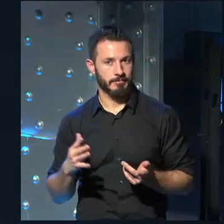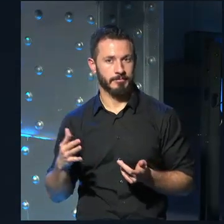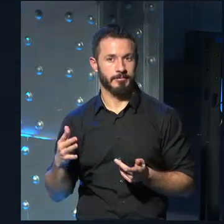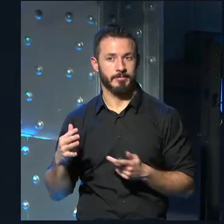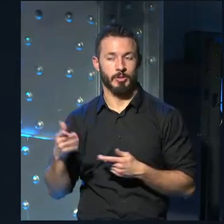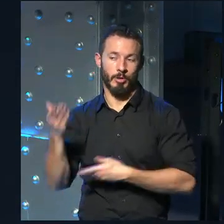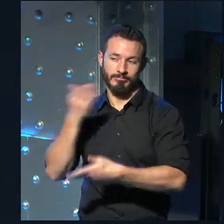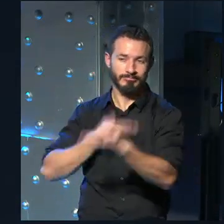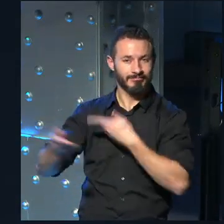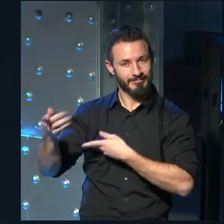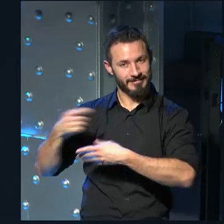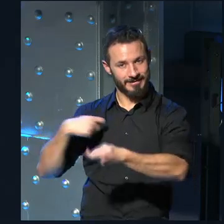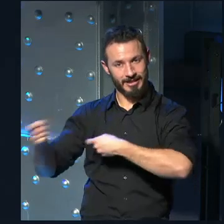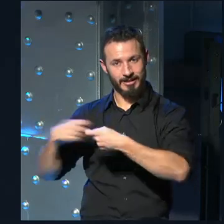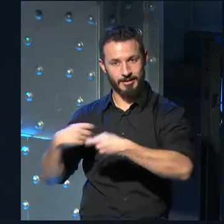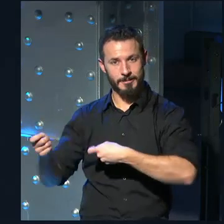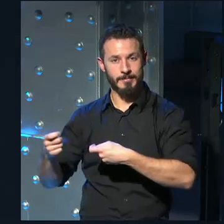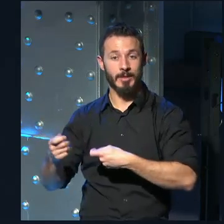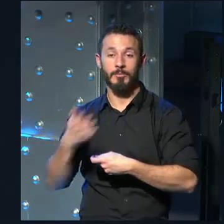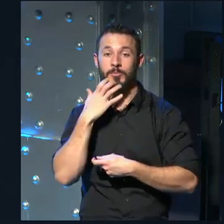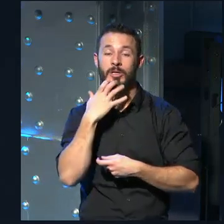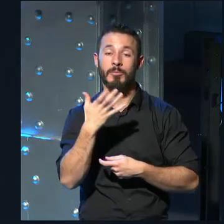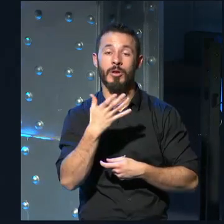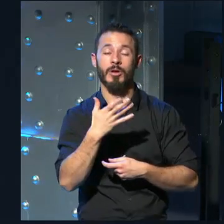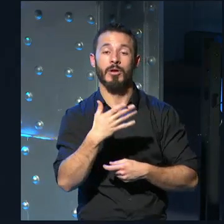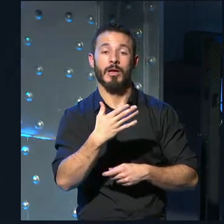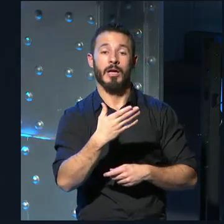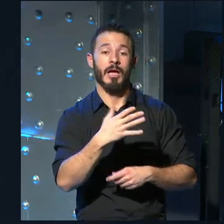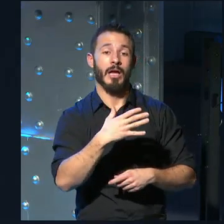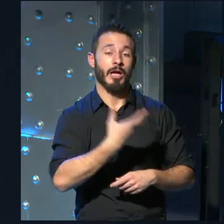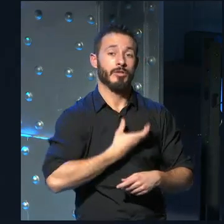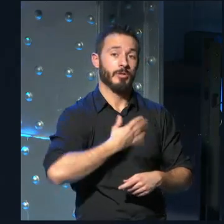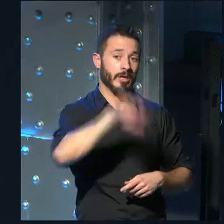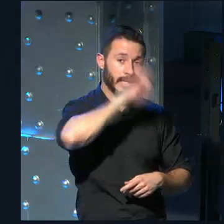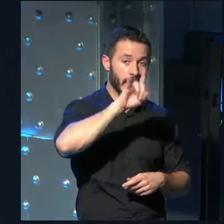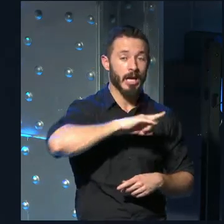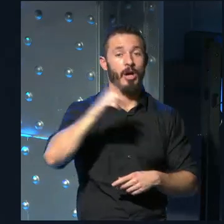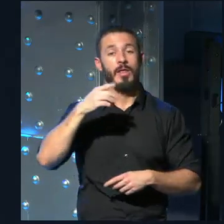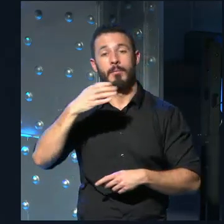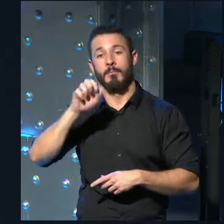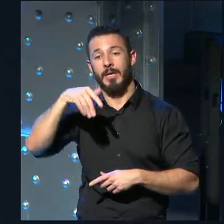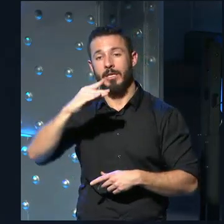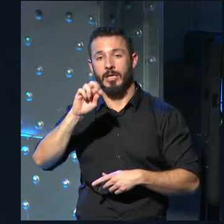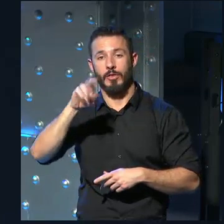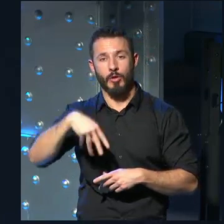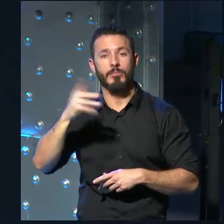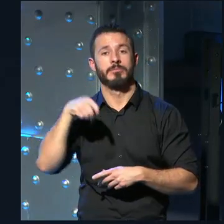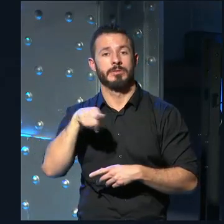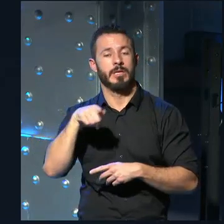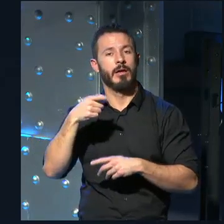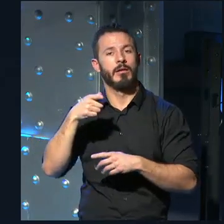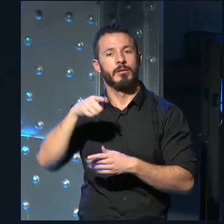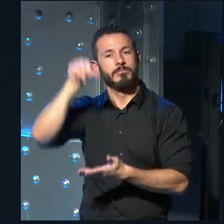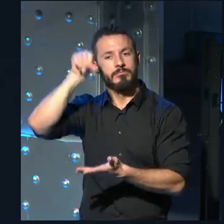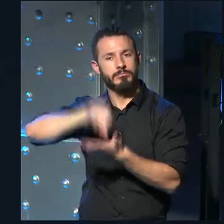una transacción. El Ayuntamiento de Las Palmas de Gran Canaria o el Ayuntamiento de Benidorm, por ejemplo, han instalado beacons en la ciudad donde